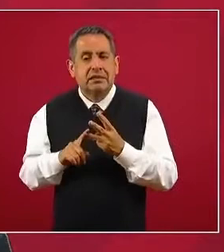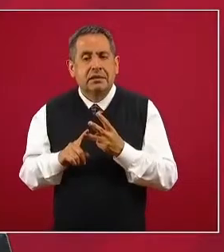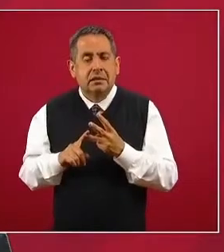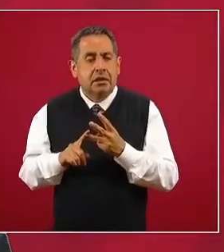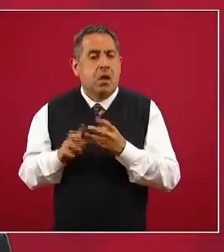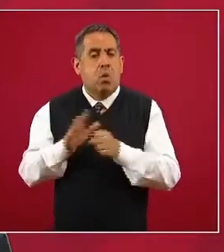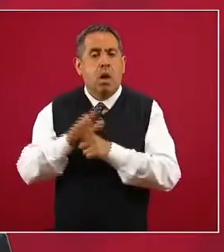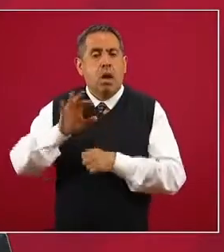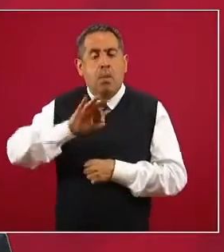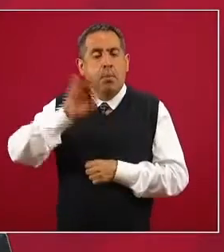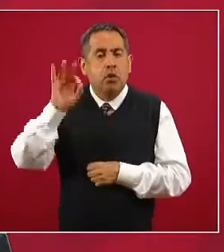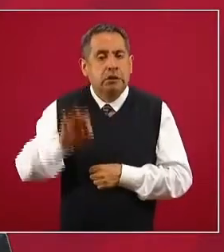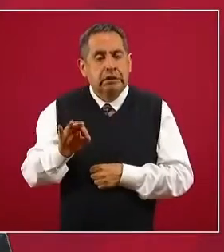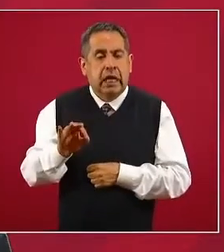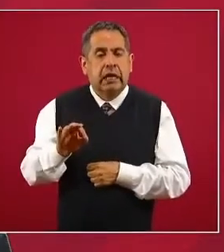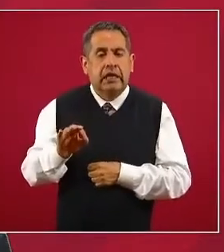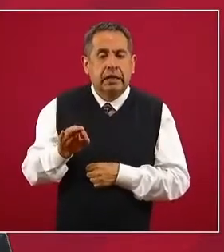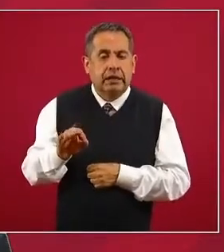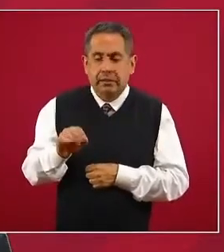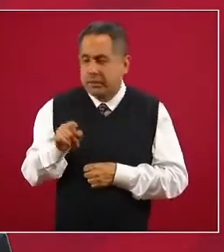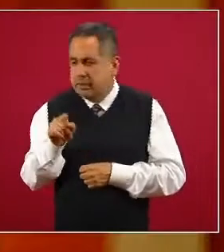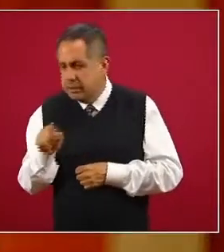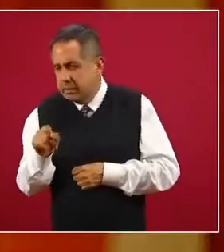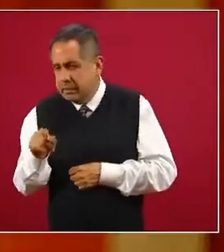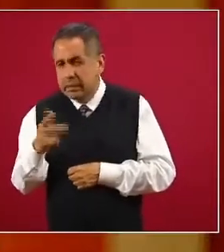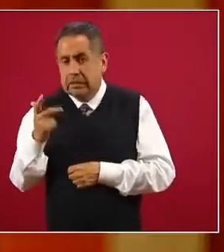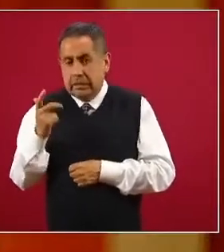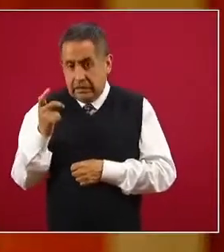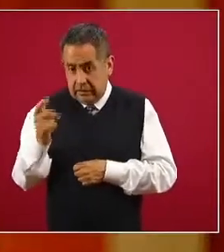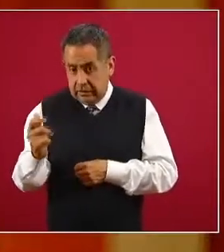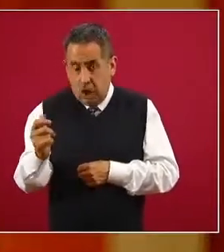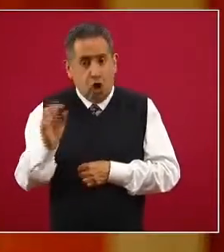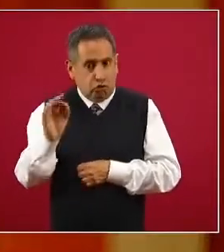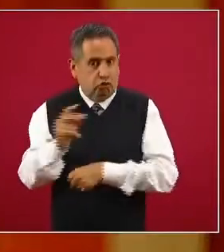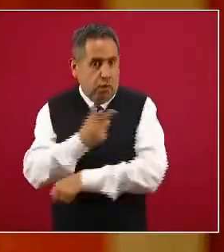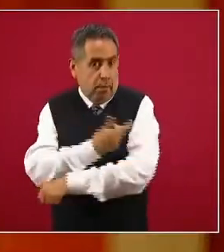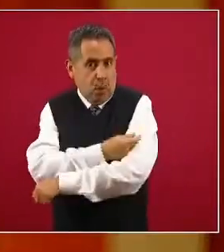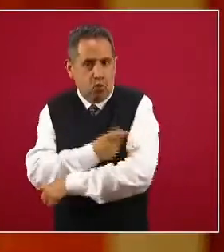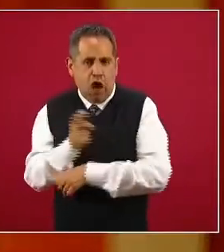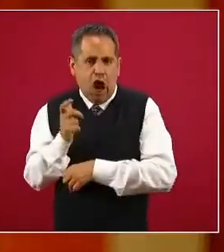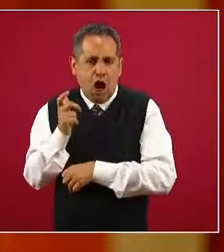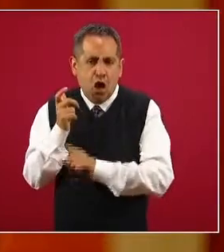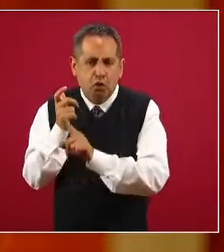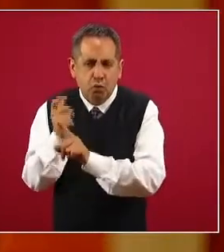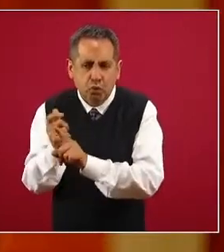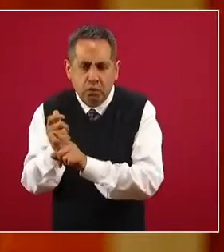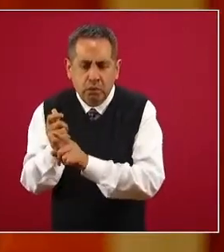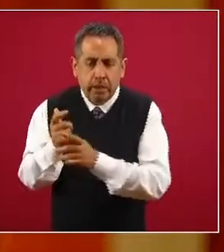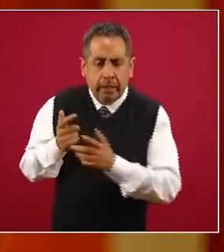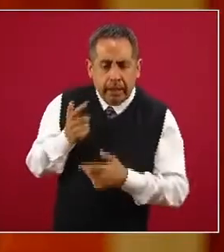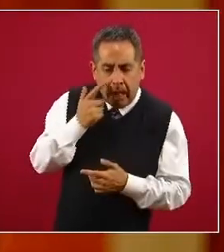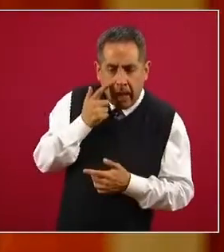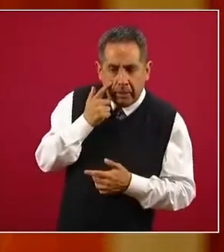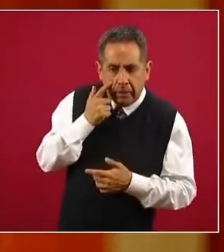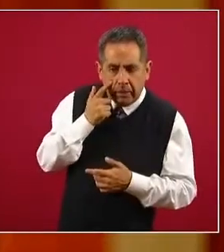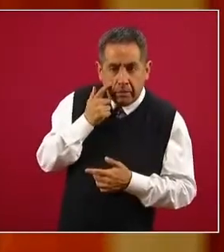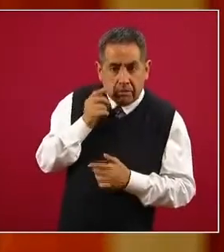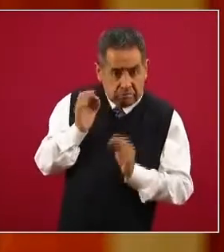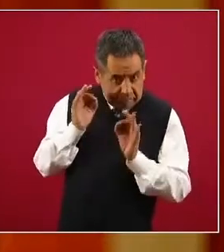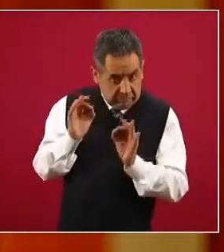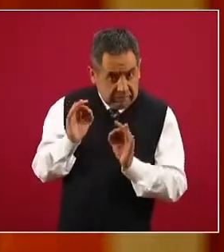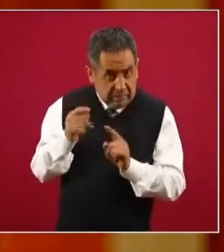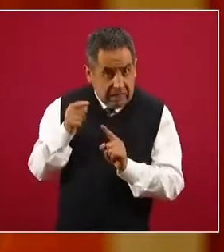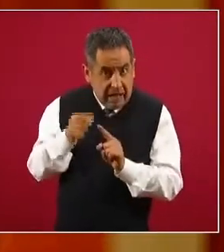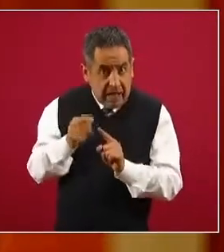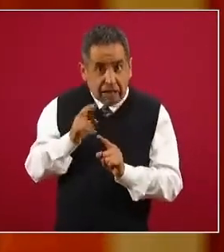qué porcentaje de aquellas personas que fueron inyectadas con la vacuna presentan el efecto buscado,